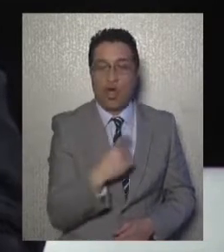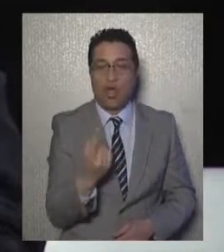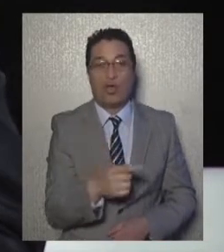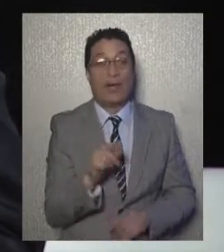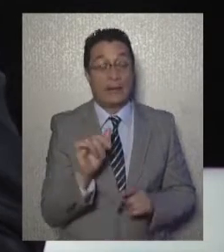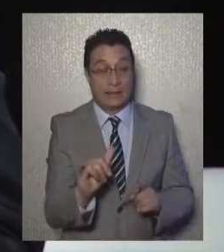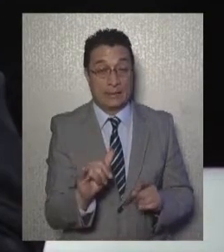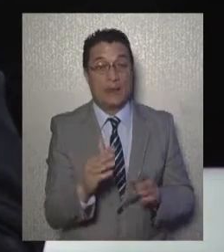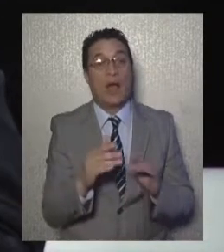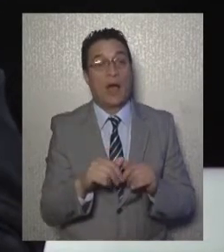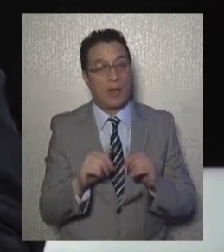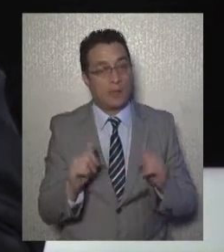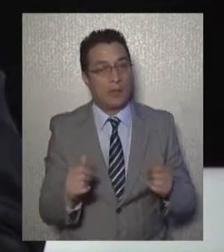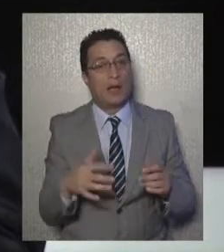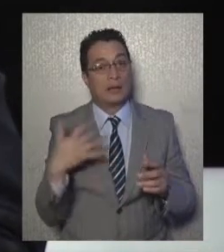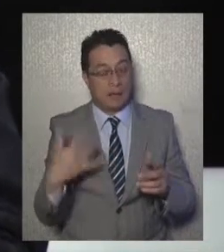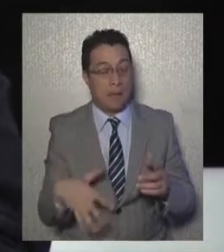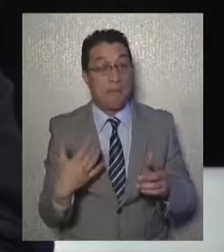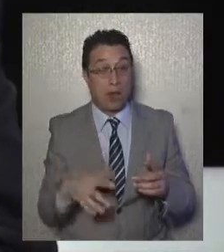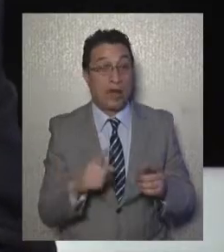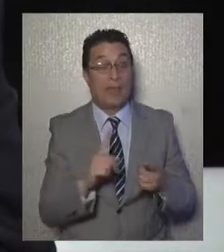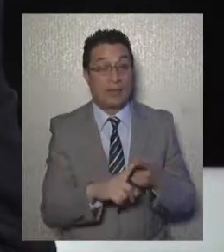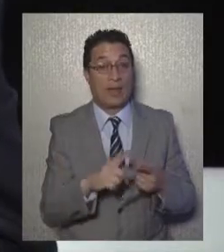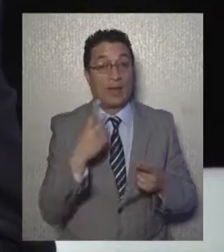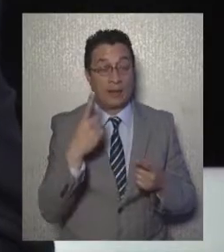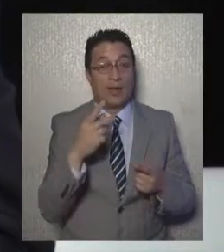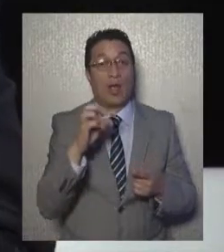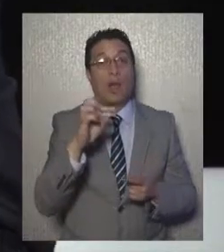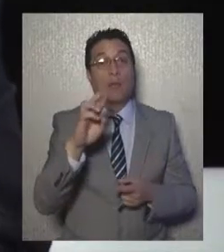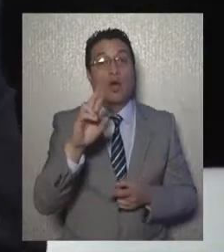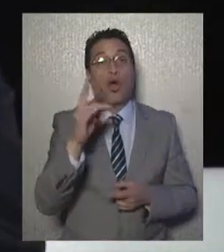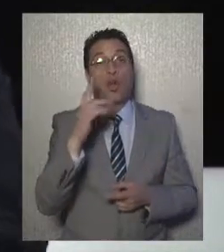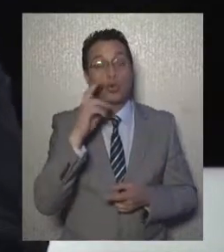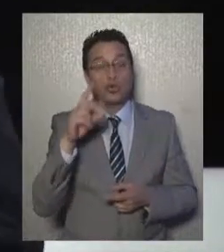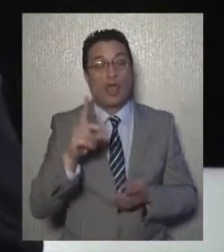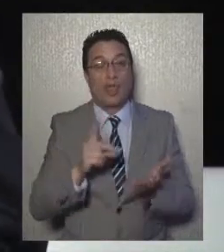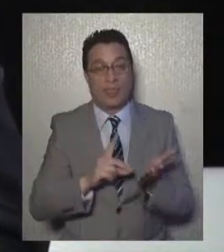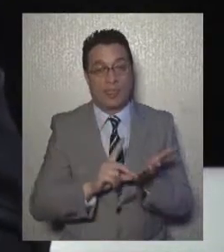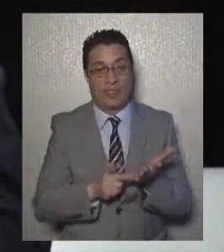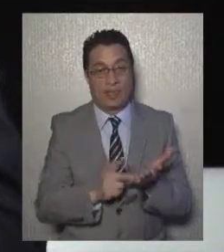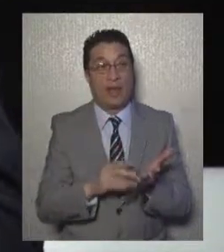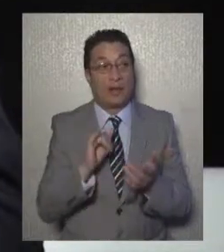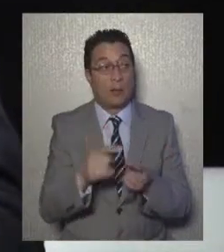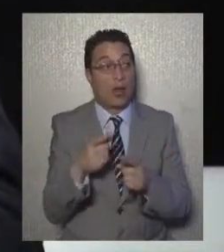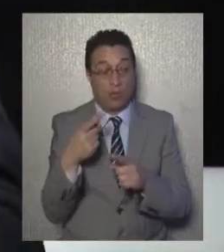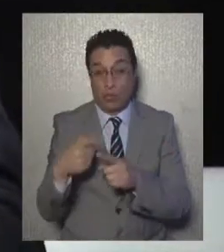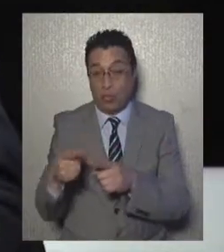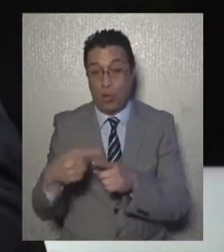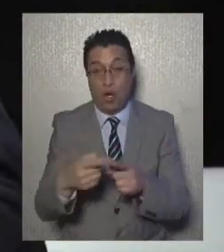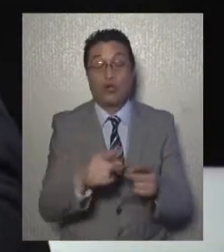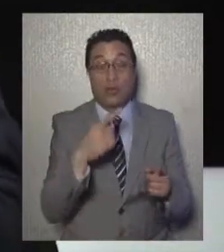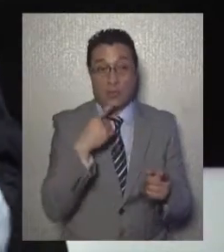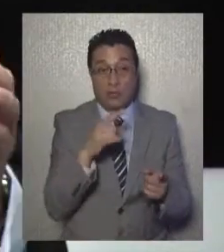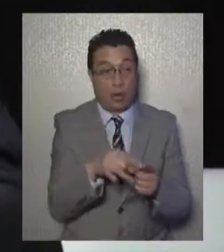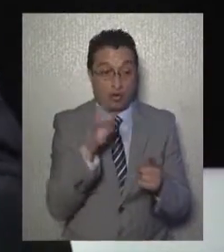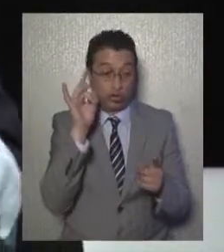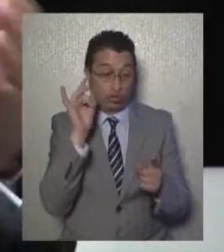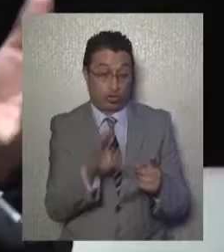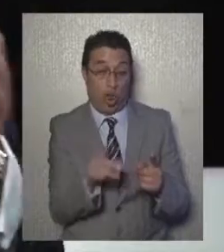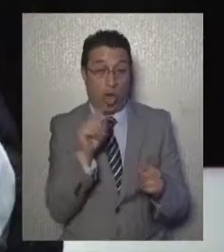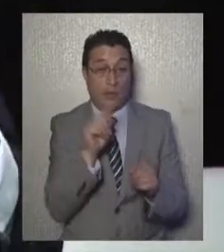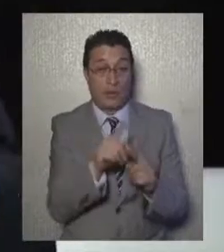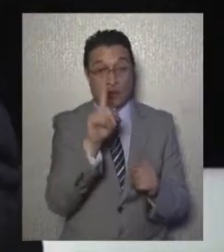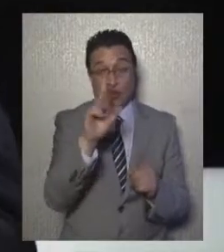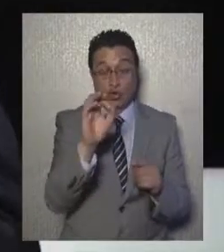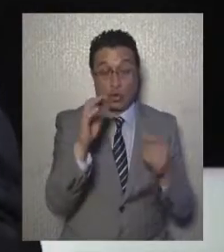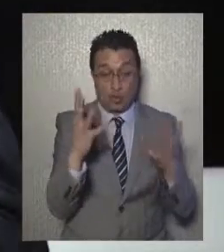esencial es la productividad digital. Pero también son, lo son las otras. No es que yo de las 109